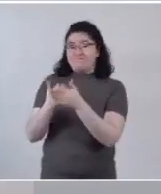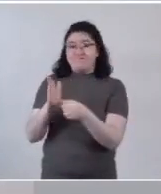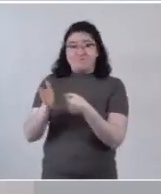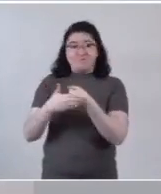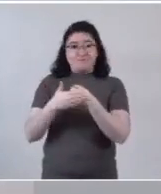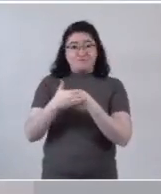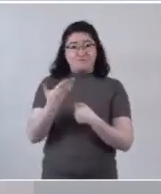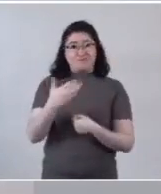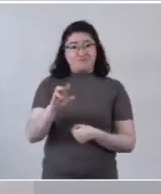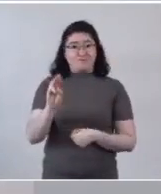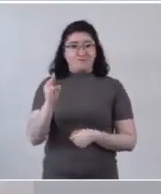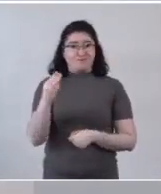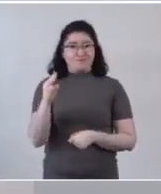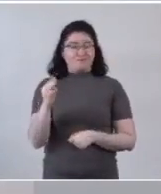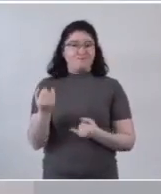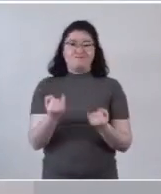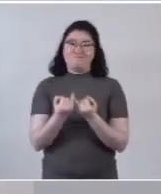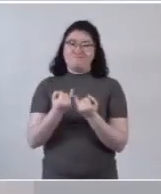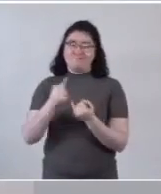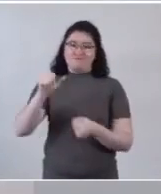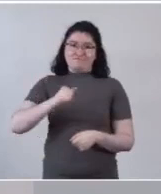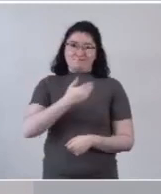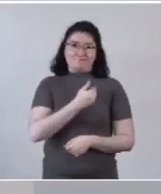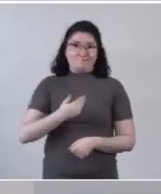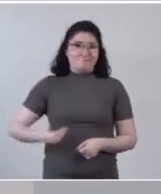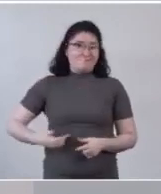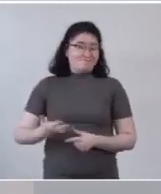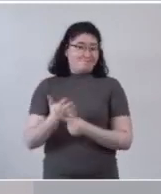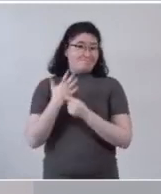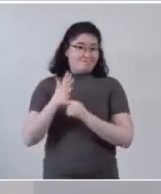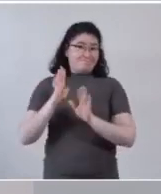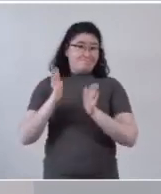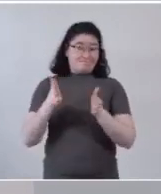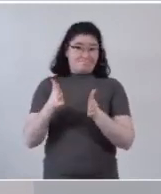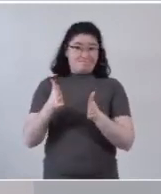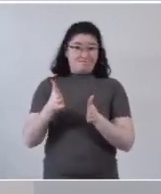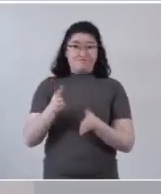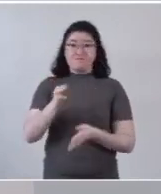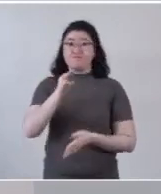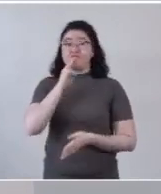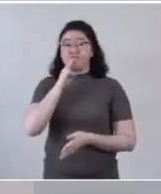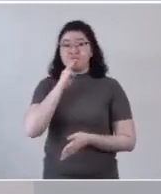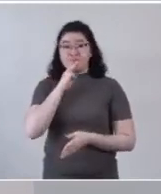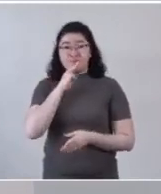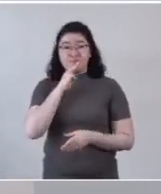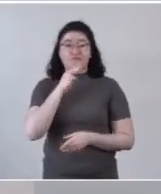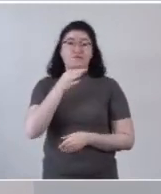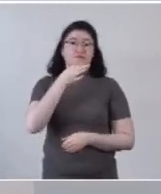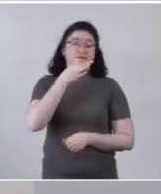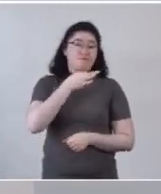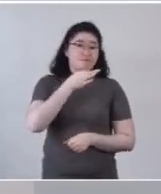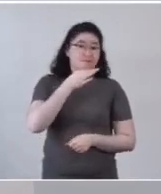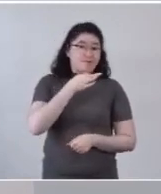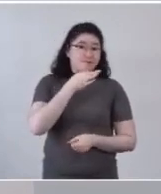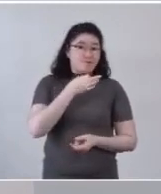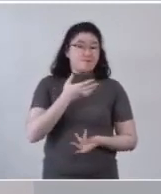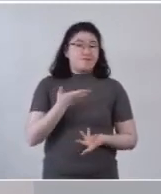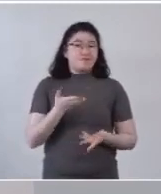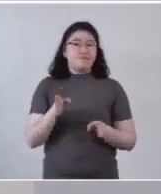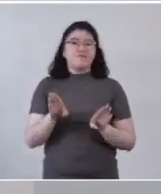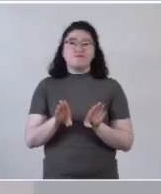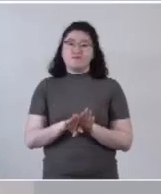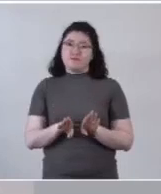y lo mencionó el presidente, podamos celebrar a nuestras mamás, a nuestras madres,